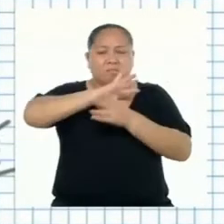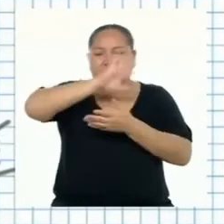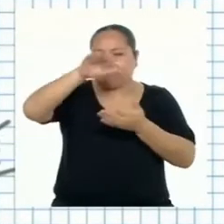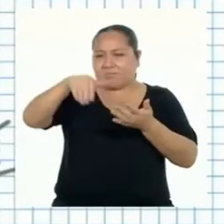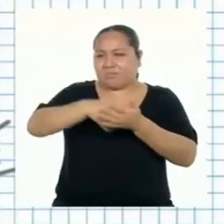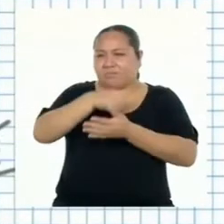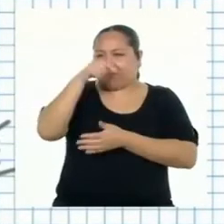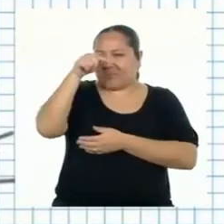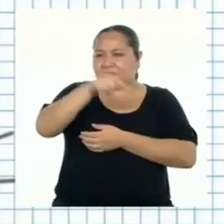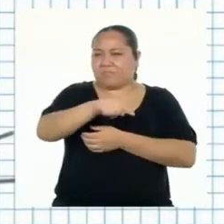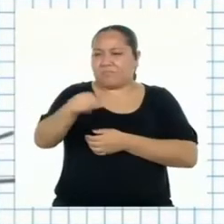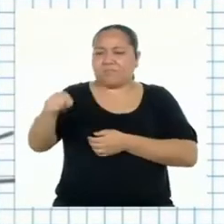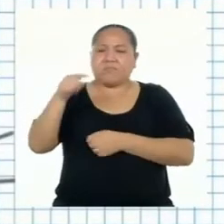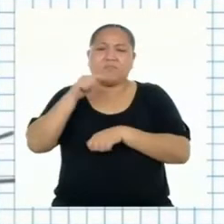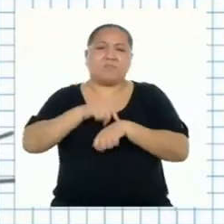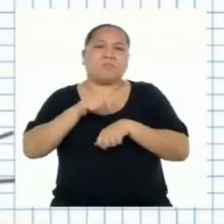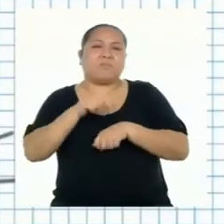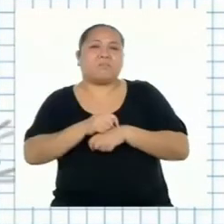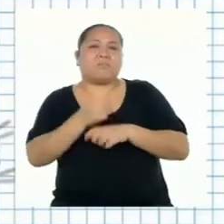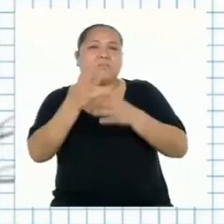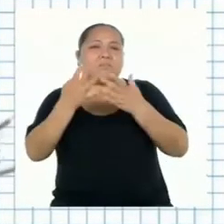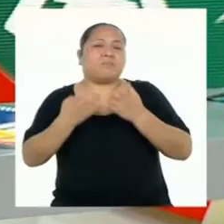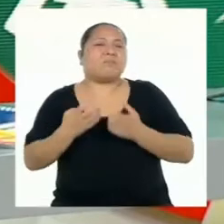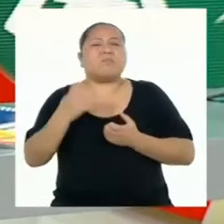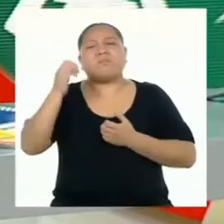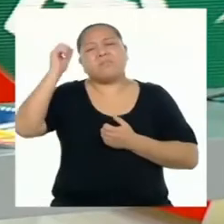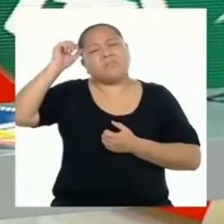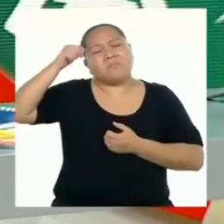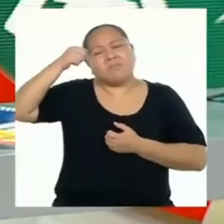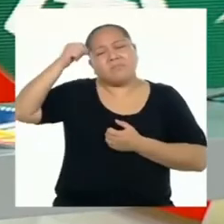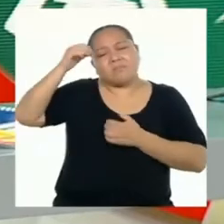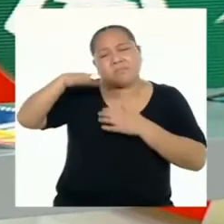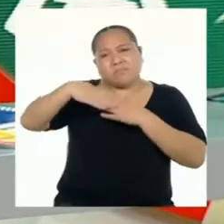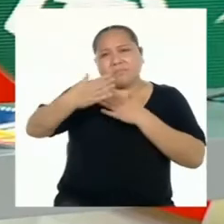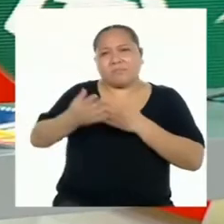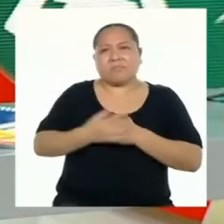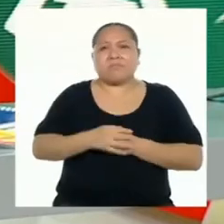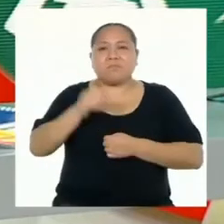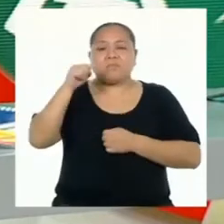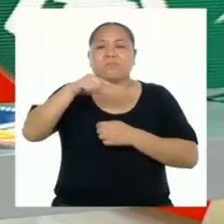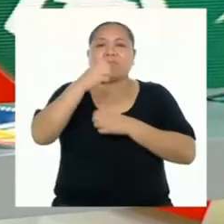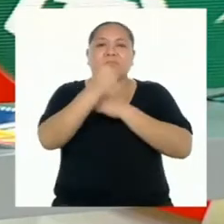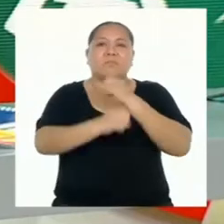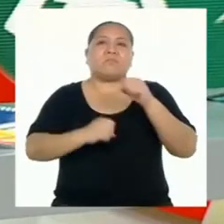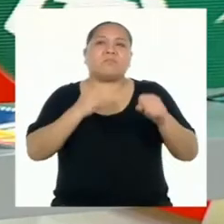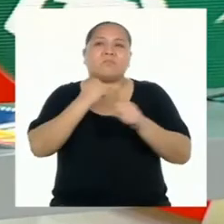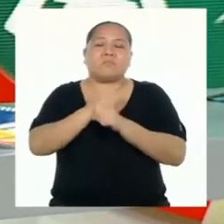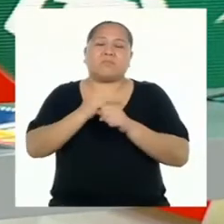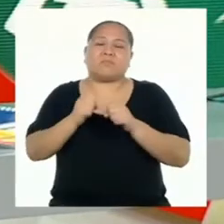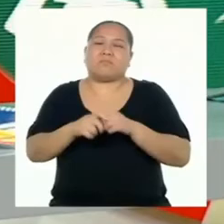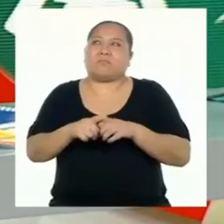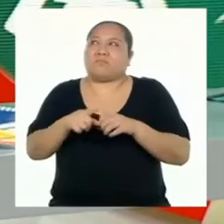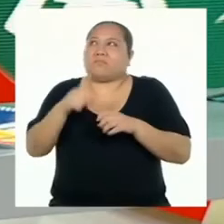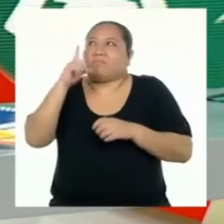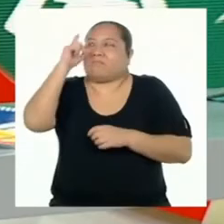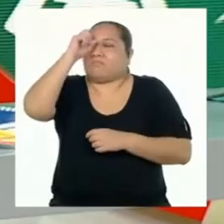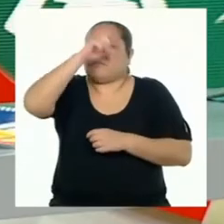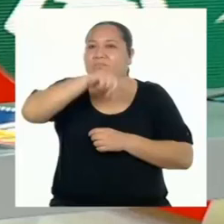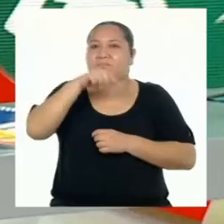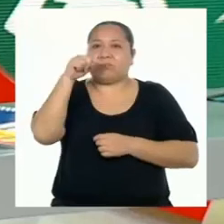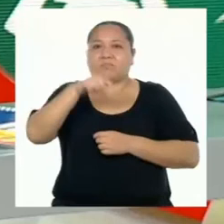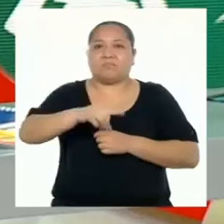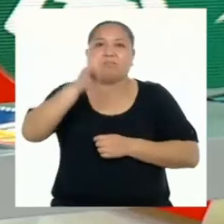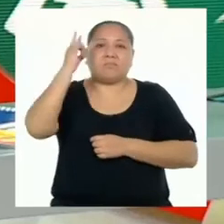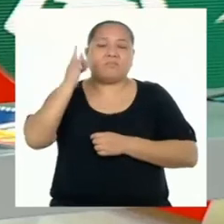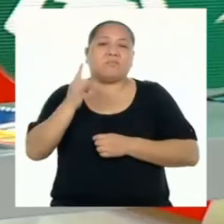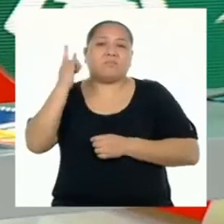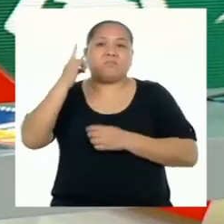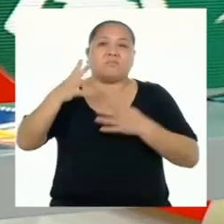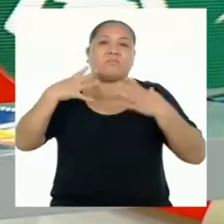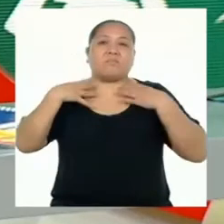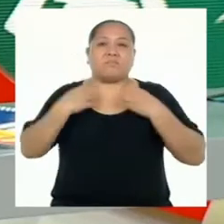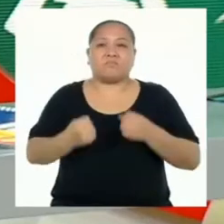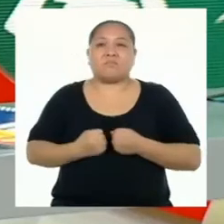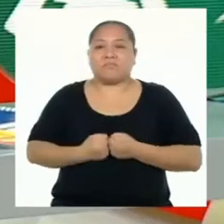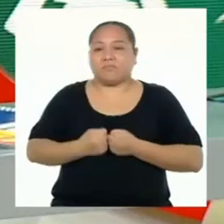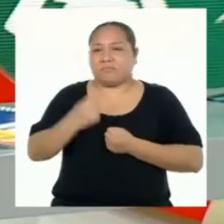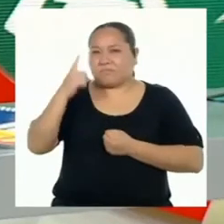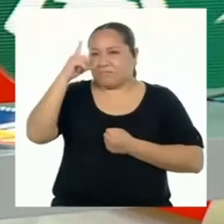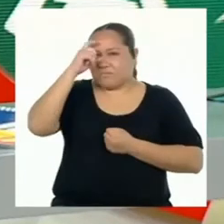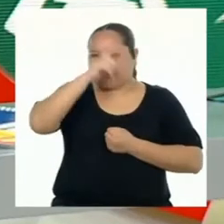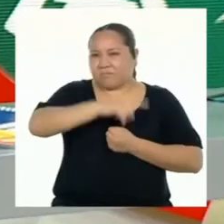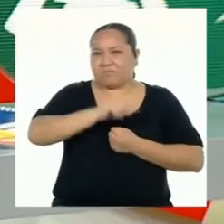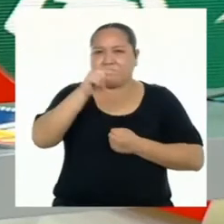tiempo? ¿Qué quieren recordar después? En este año tan atípico, ante una emergencia sanitaria que nos desafía como